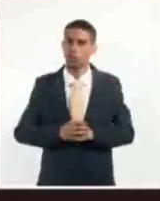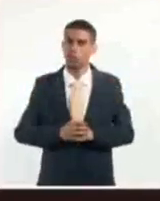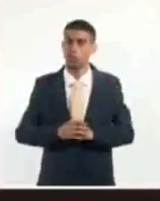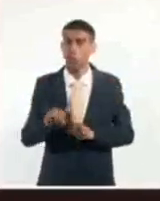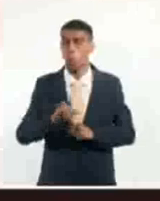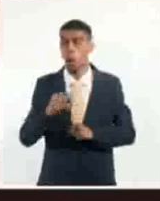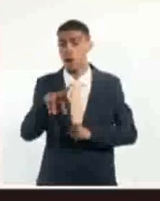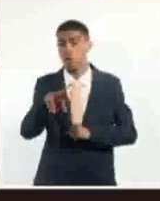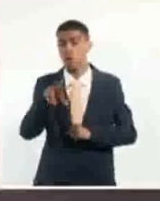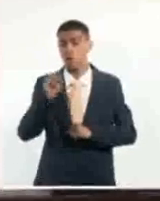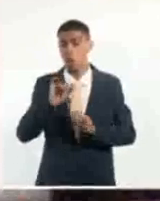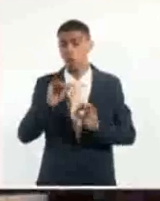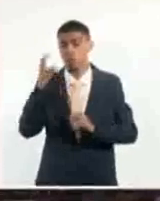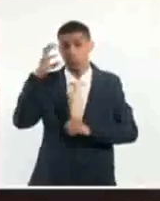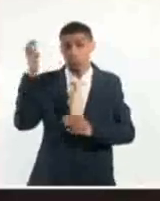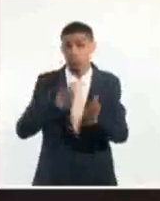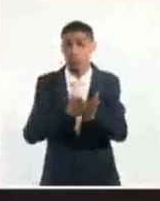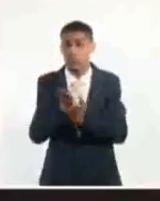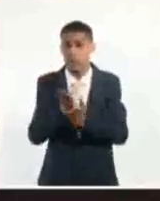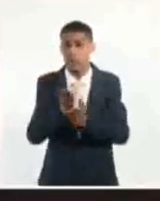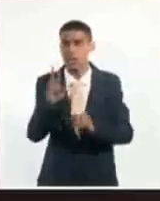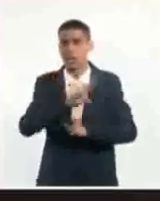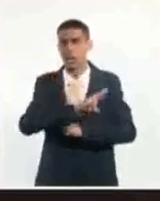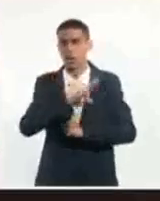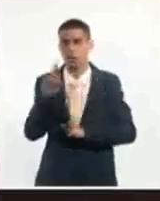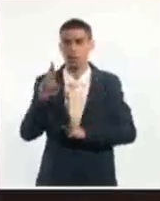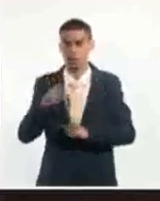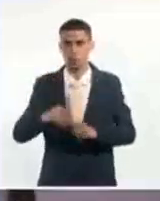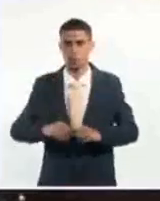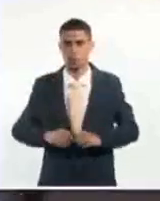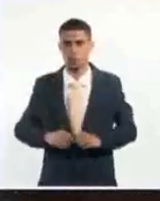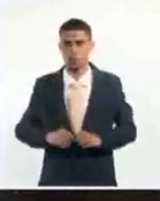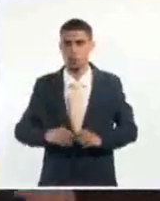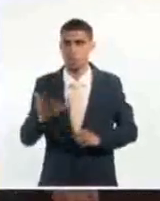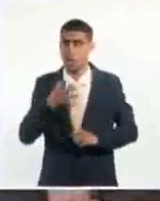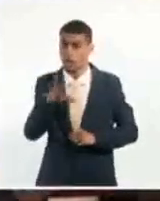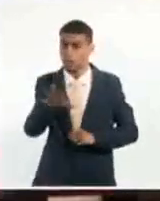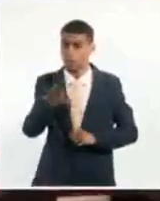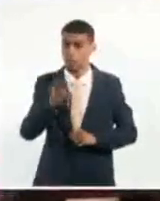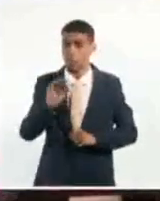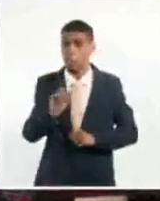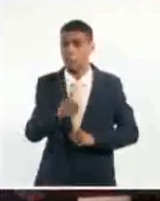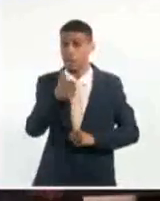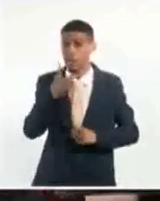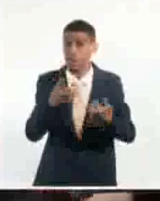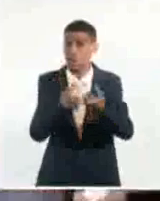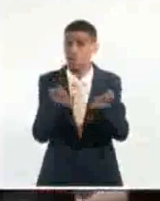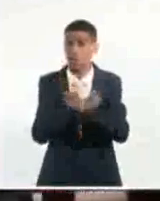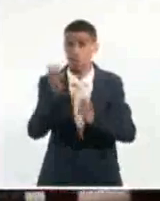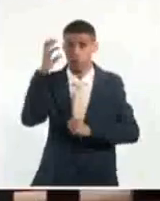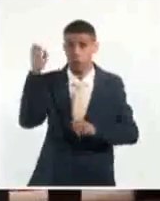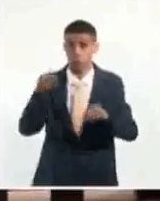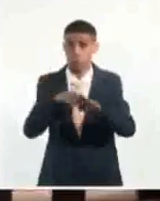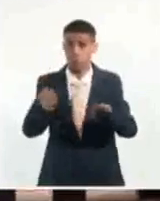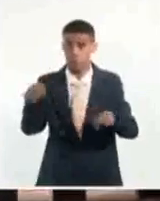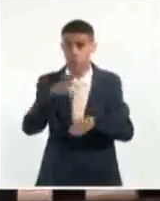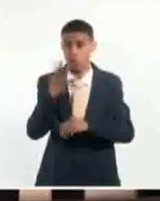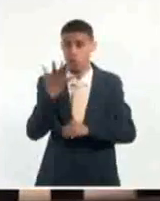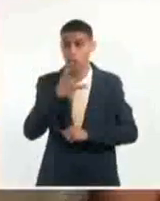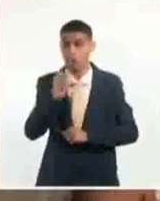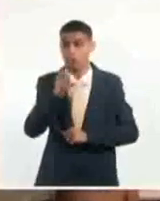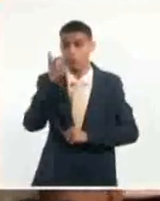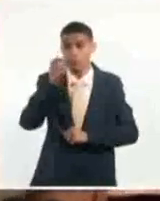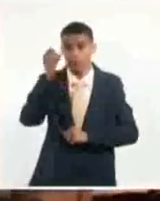nuevo gobierno para continuar el proceso revolucionario cubano. Fue electo como presidente de los Consejos de Estado y de Ministros Miguel